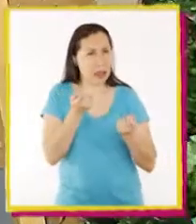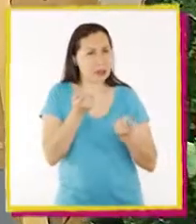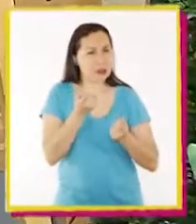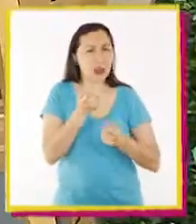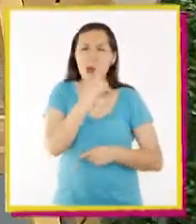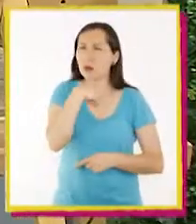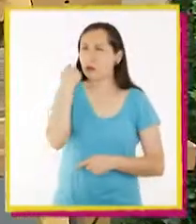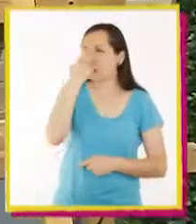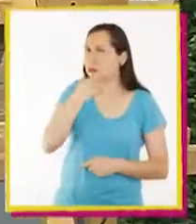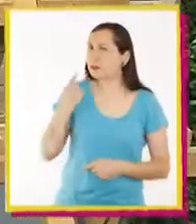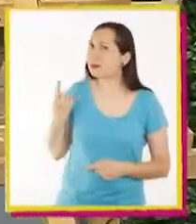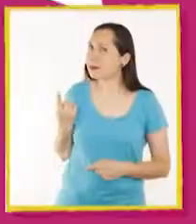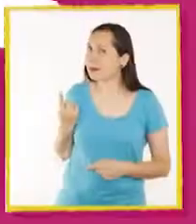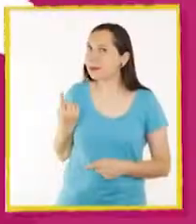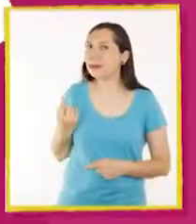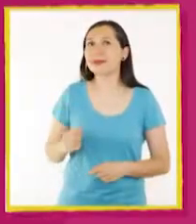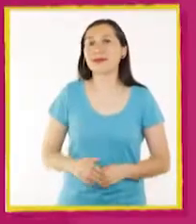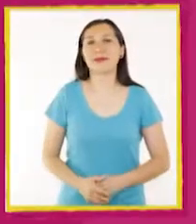¿me parezco?